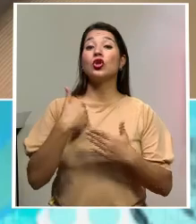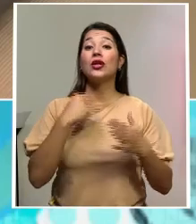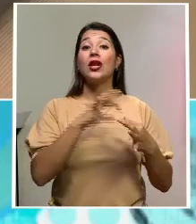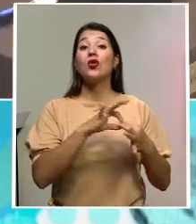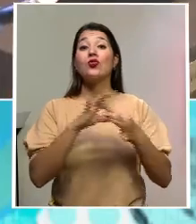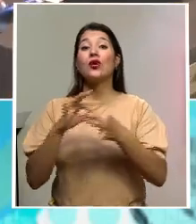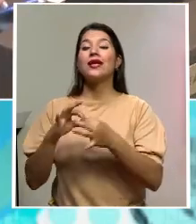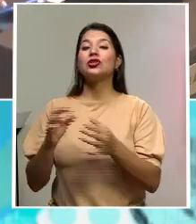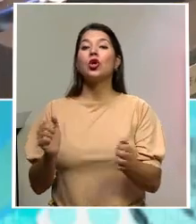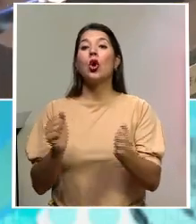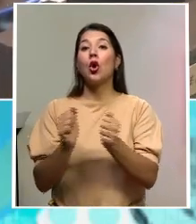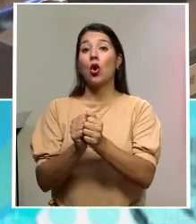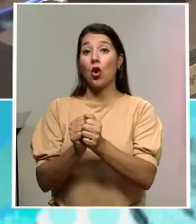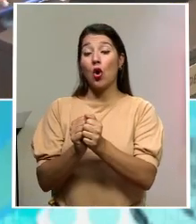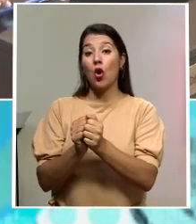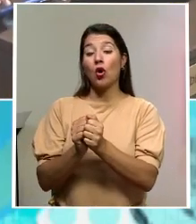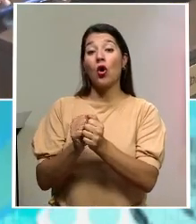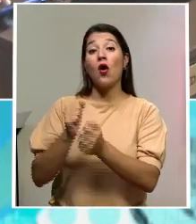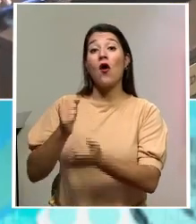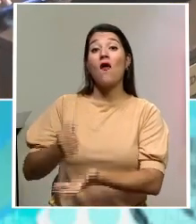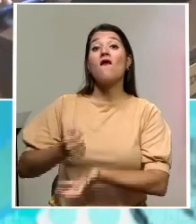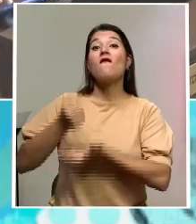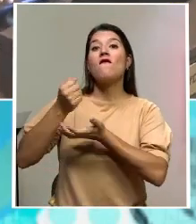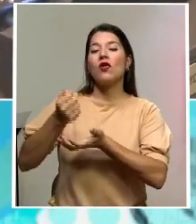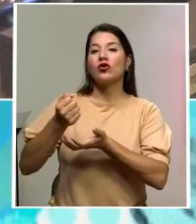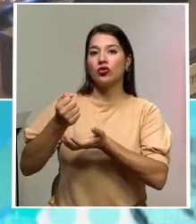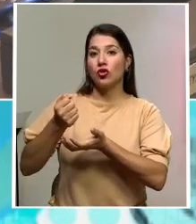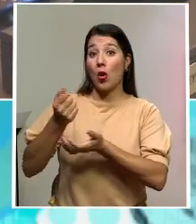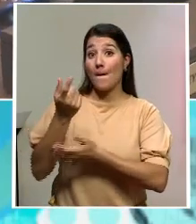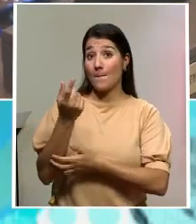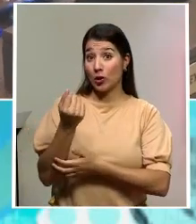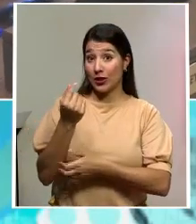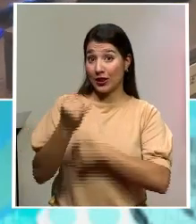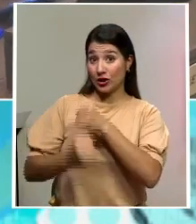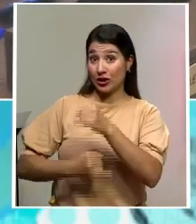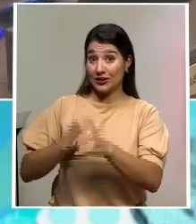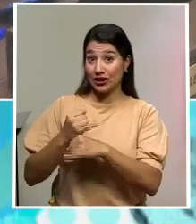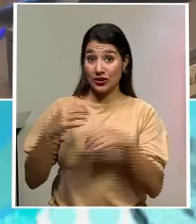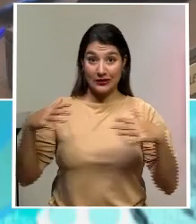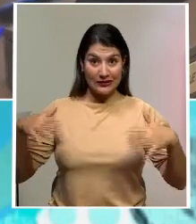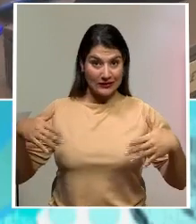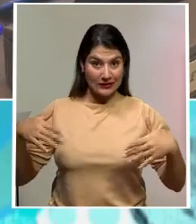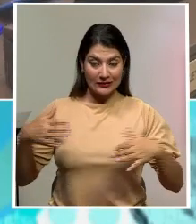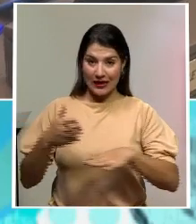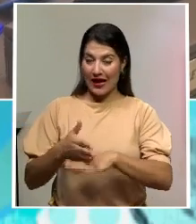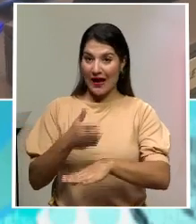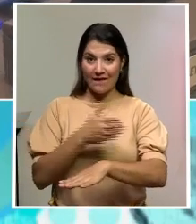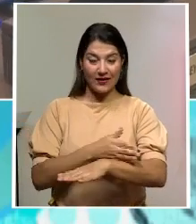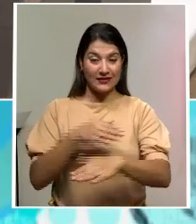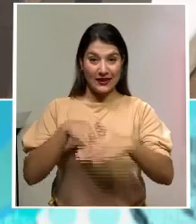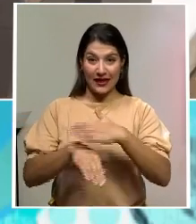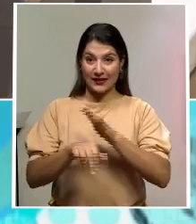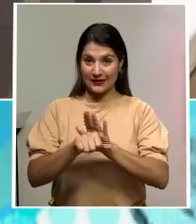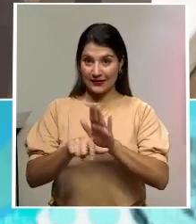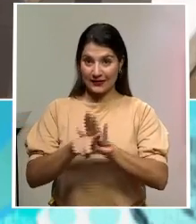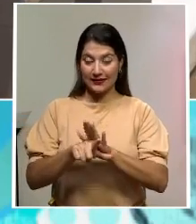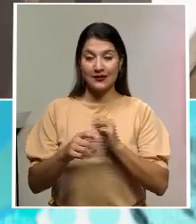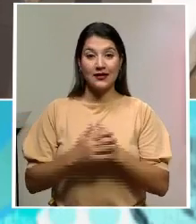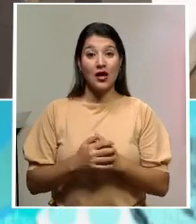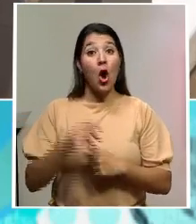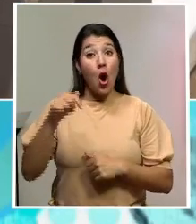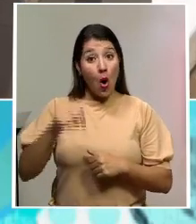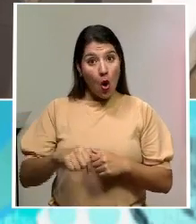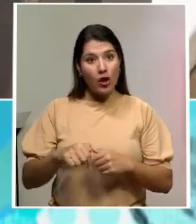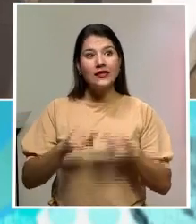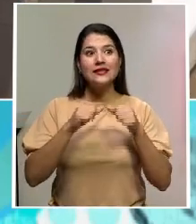agenda monetaria, el Fondo Monetario Internacional, siguen sin poder avanzar acá en el Congreso. Hoy se retomó